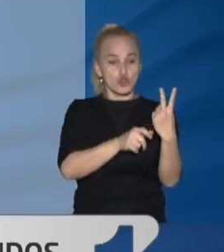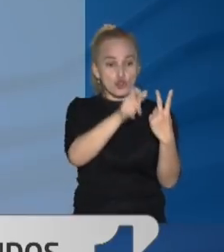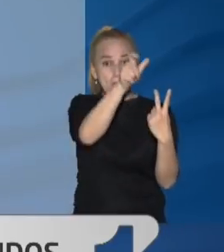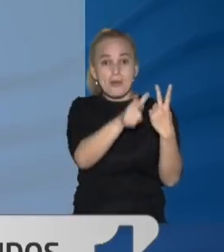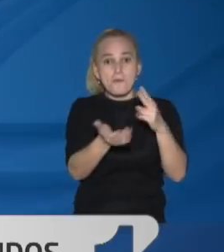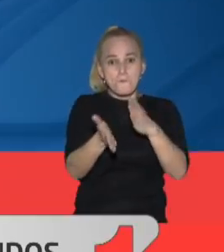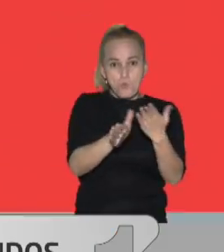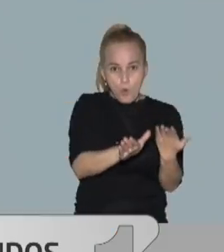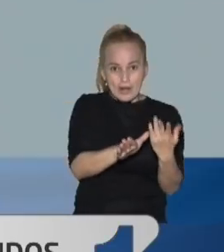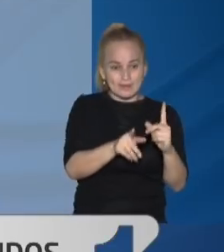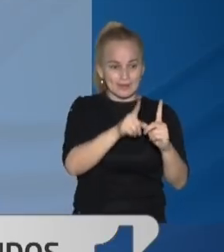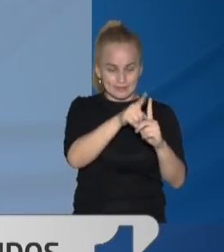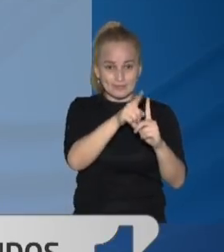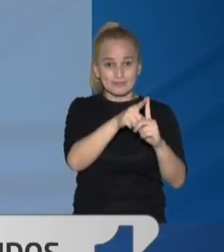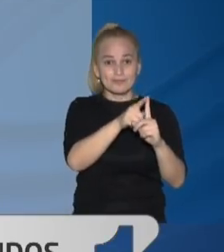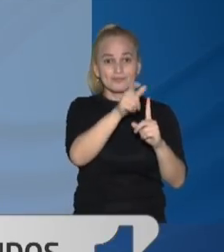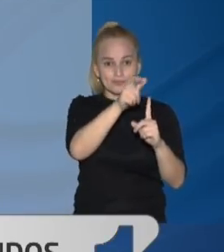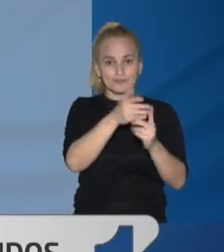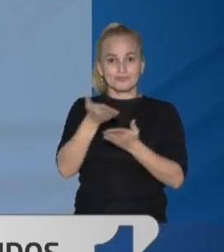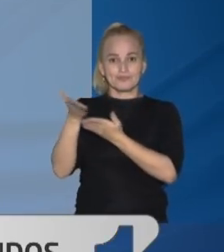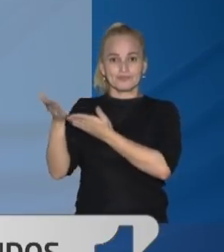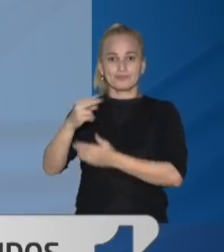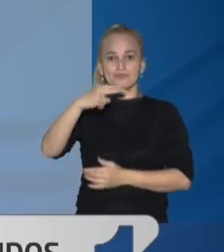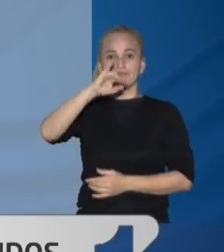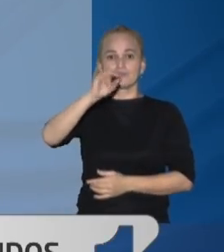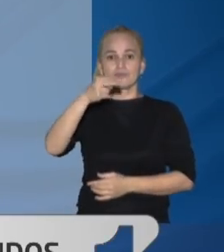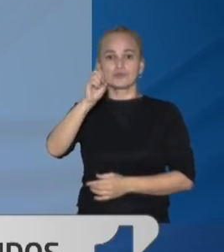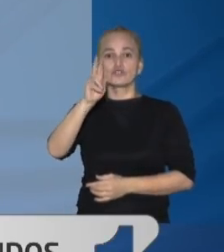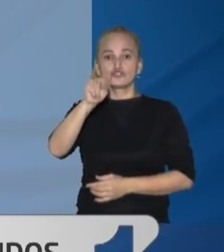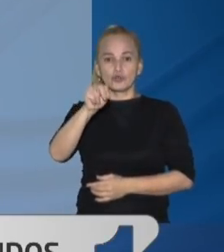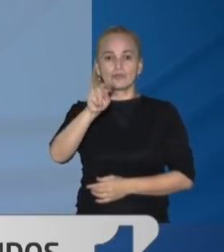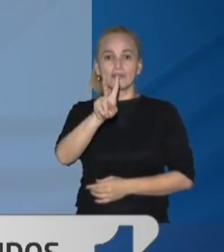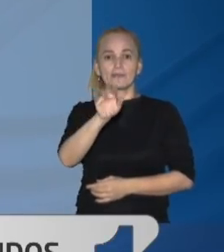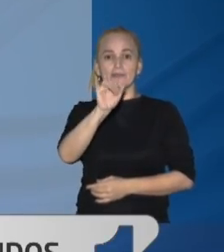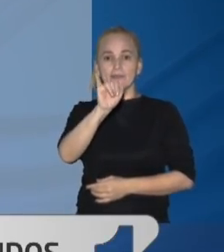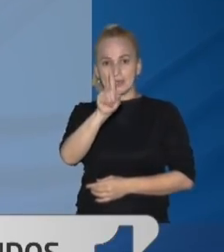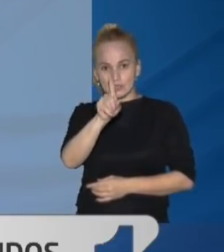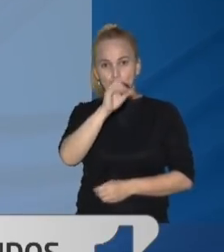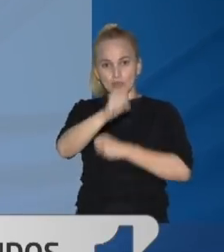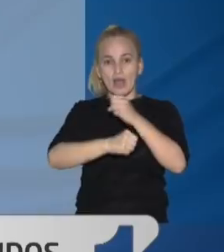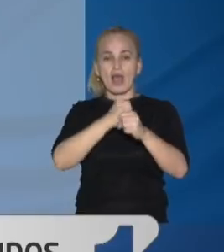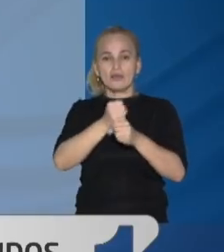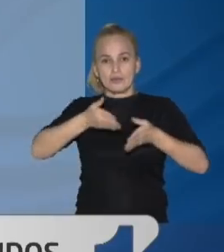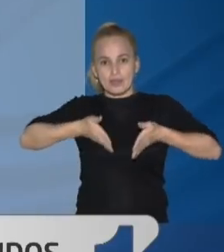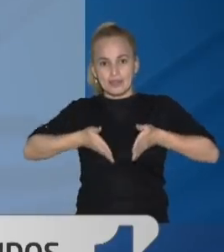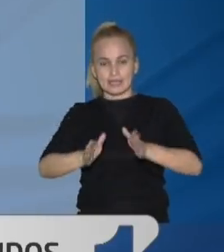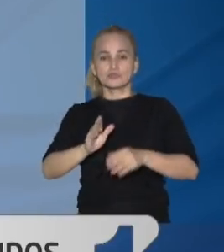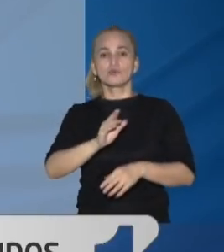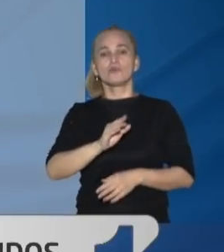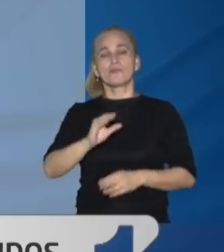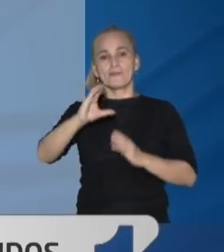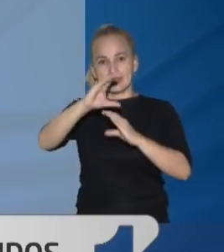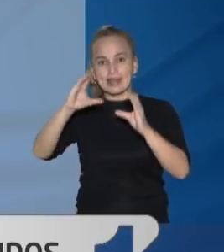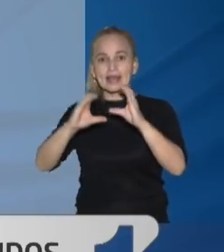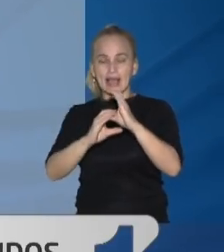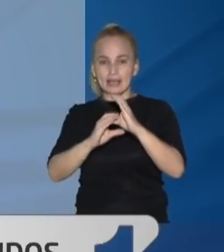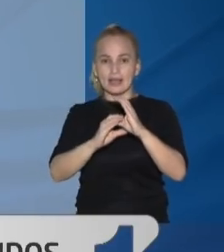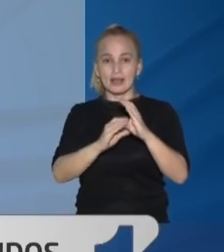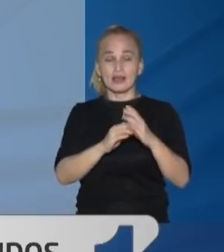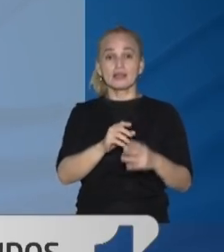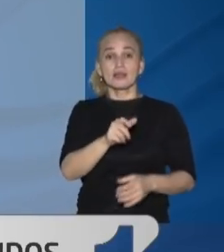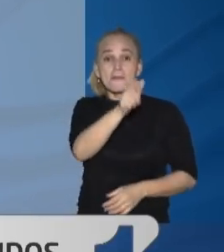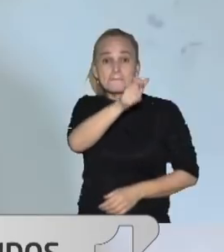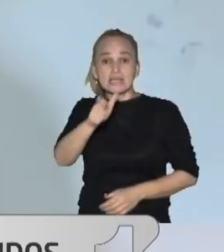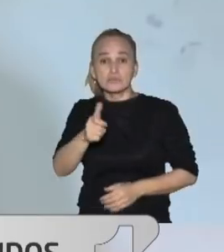muertas, una de ellas identificada como John Alexander Yotengo, de 21 años, oriundo del departamento del Cauca, y más de 30